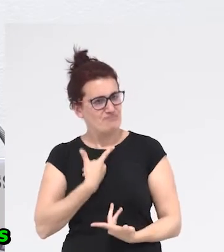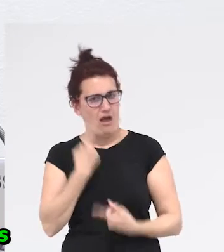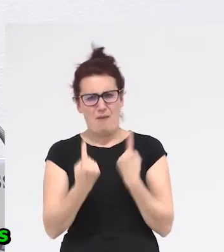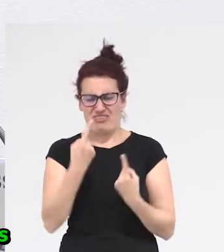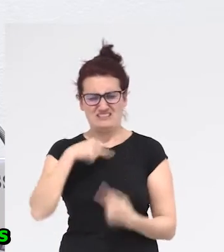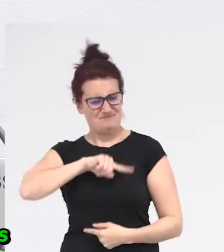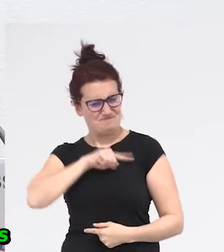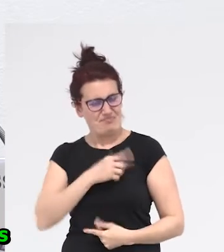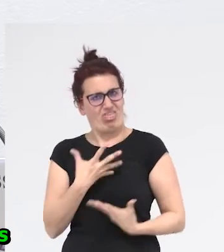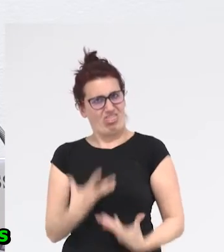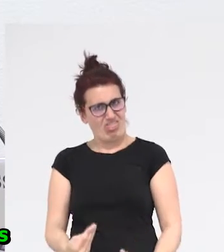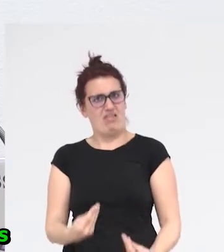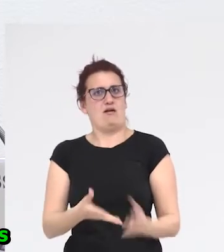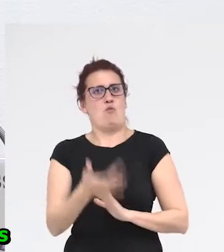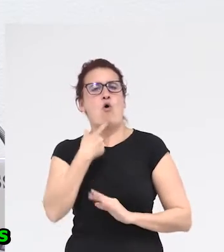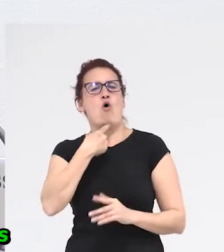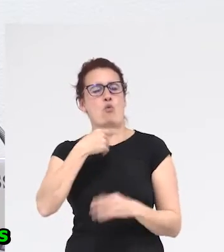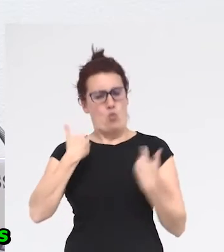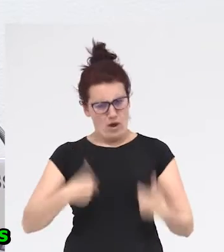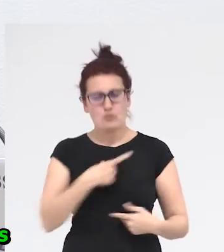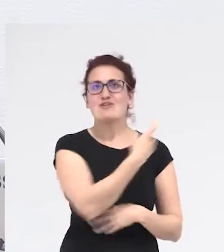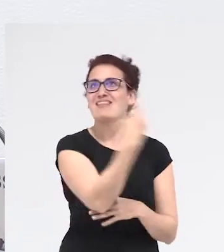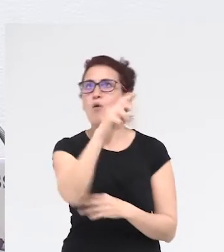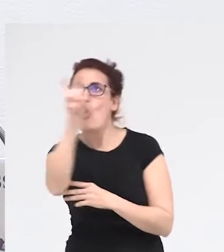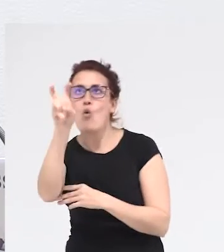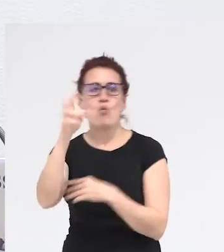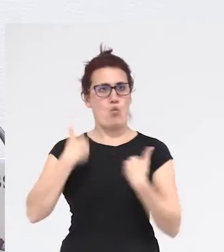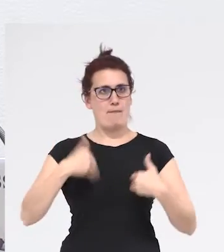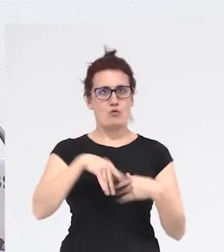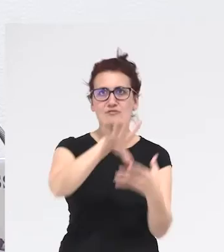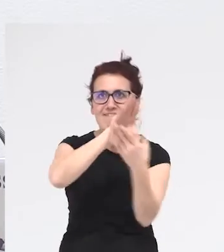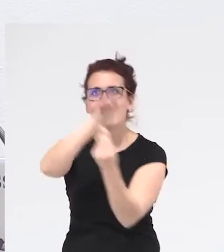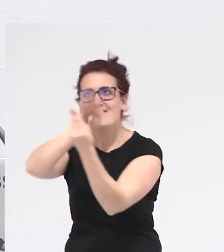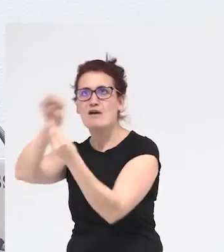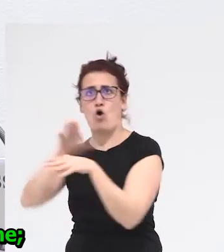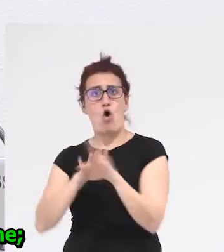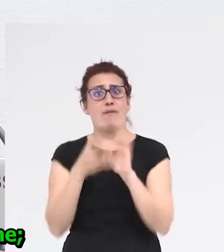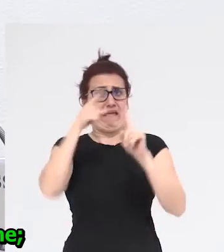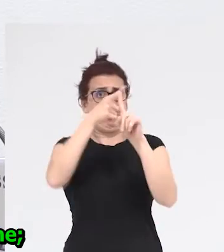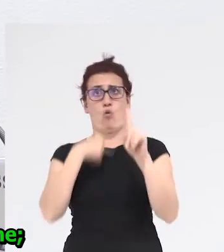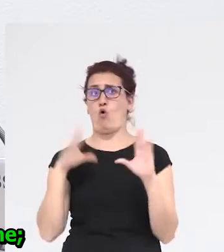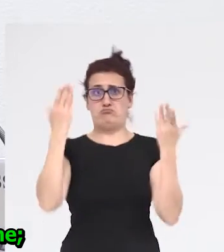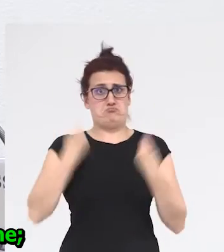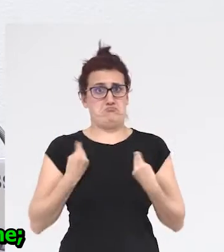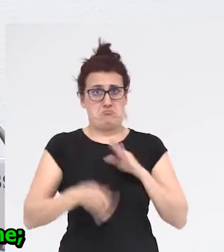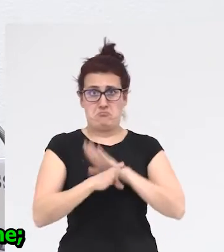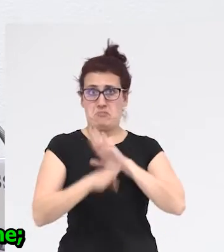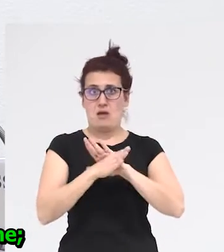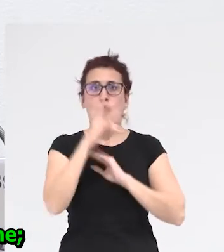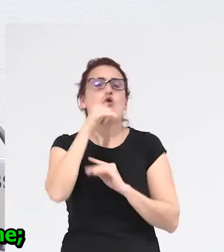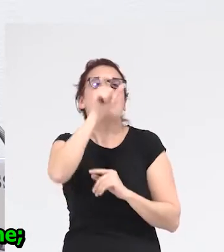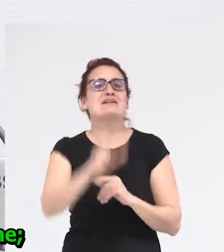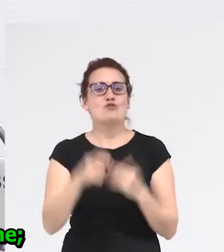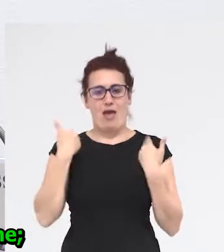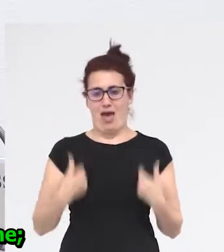hablamos de cuerpos que necesitamos de otros cuerpos para sobrevivir, ¿verdad? Y nadie sobrevive en